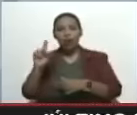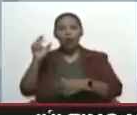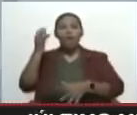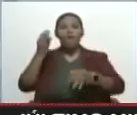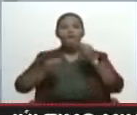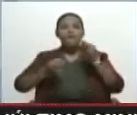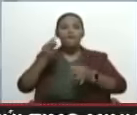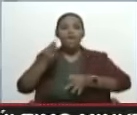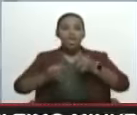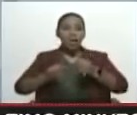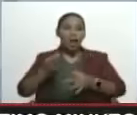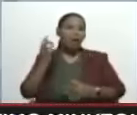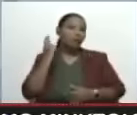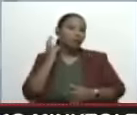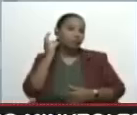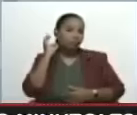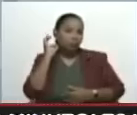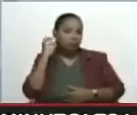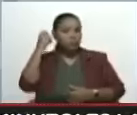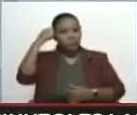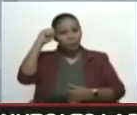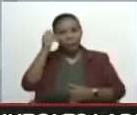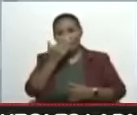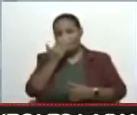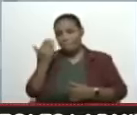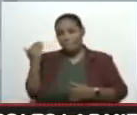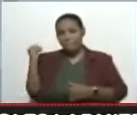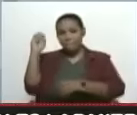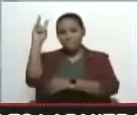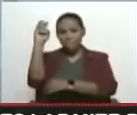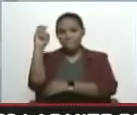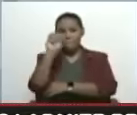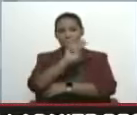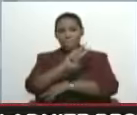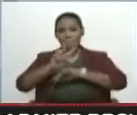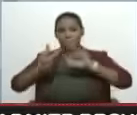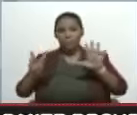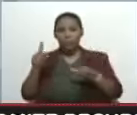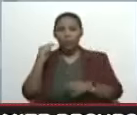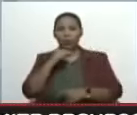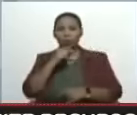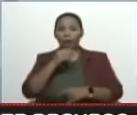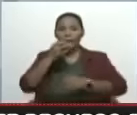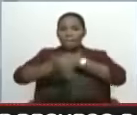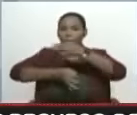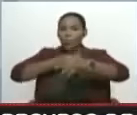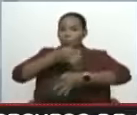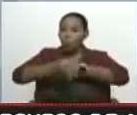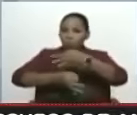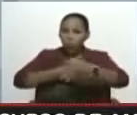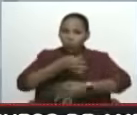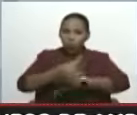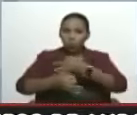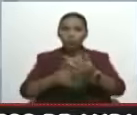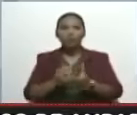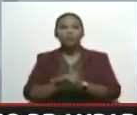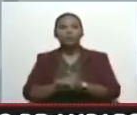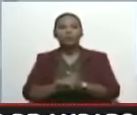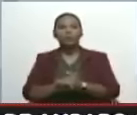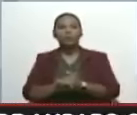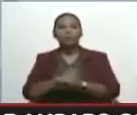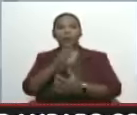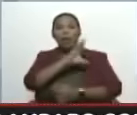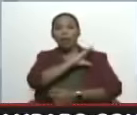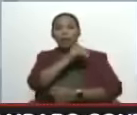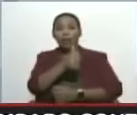República lo recordó y lo informó el pasado viernes 27 de octubre, donde citaba igualmente a la directiva